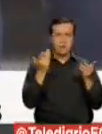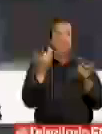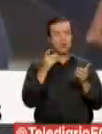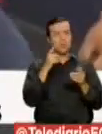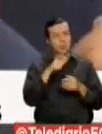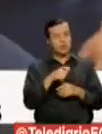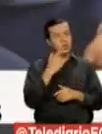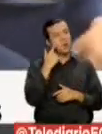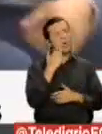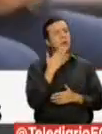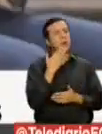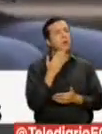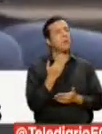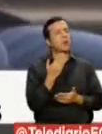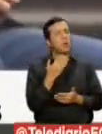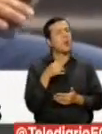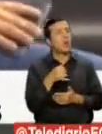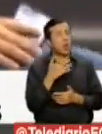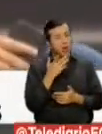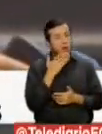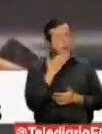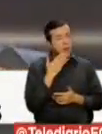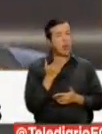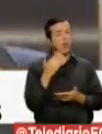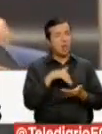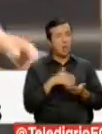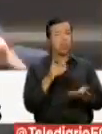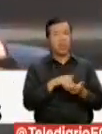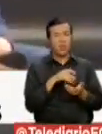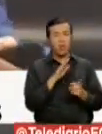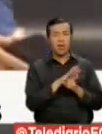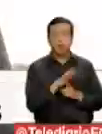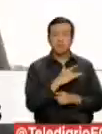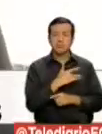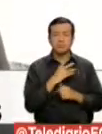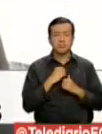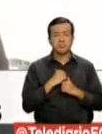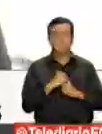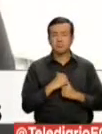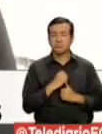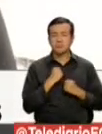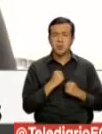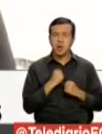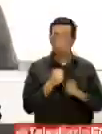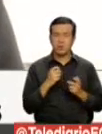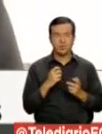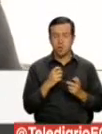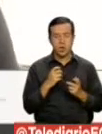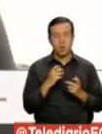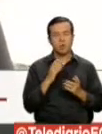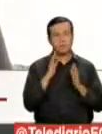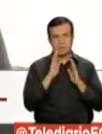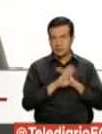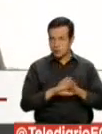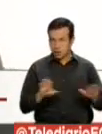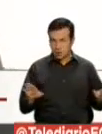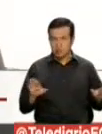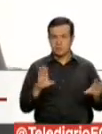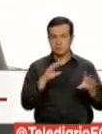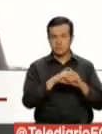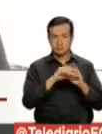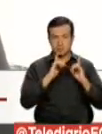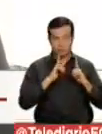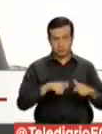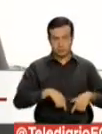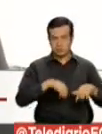revictimizar a quienes ya han tenido que experimentar un mal episodio. Sino que de plano se quede en el establecimiento de